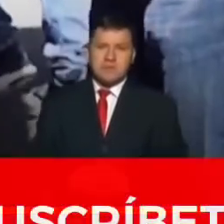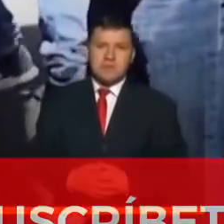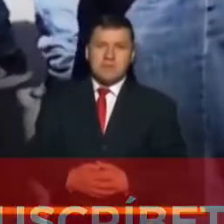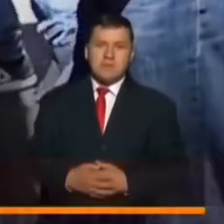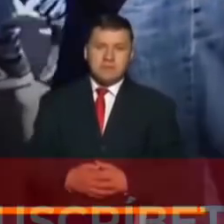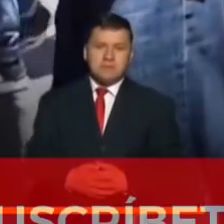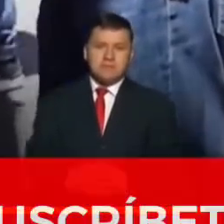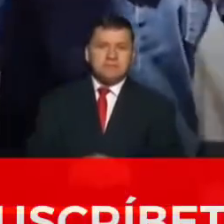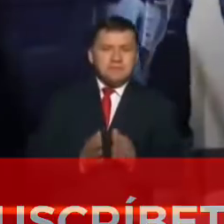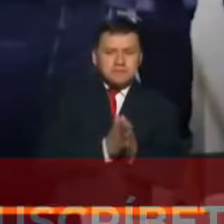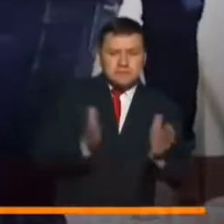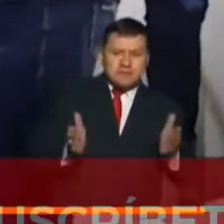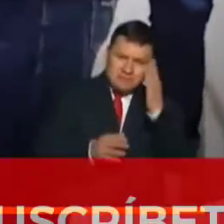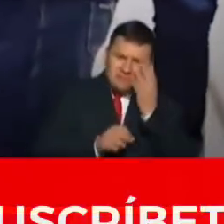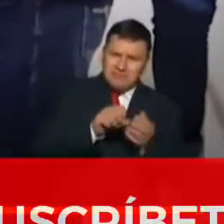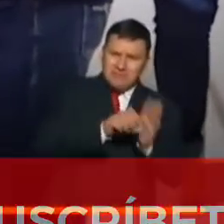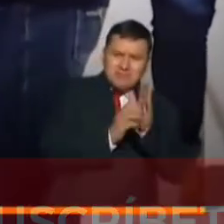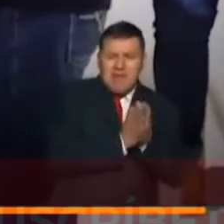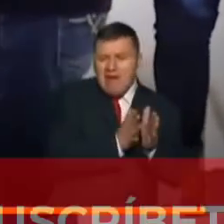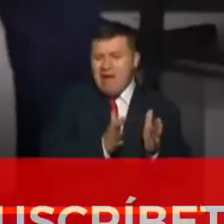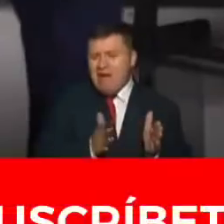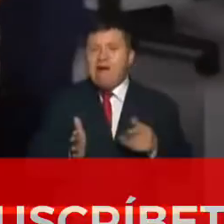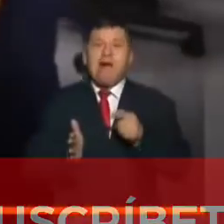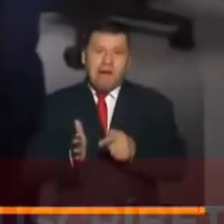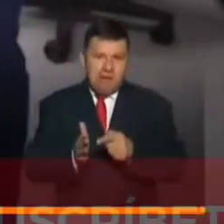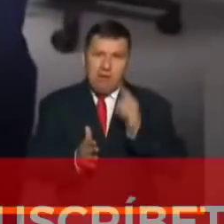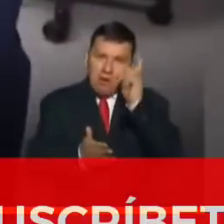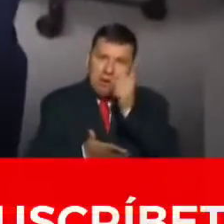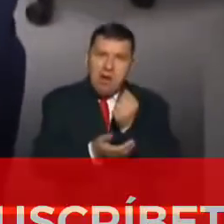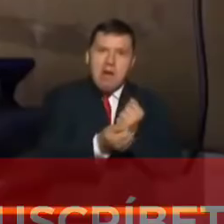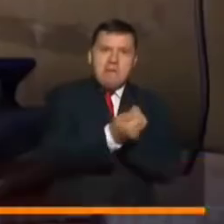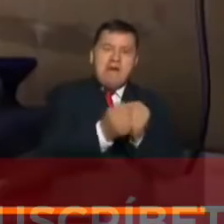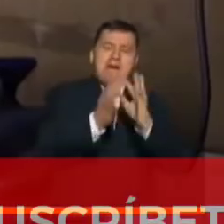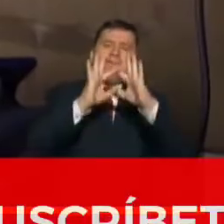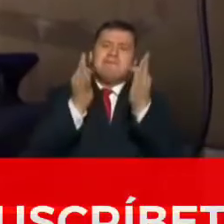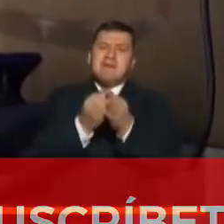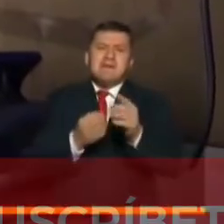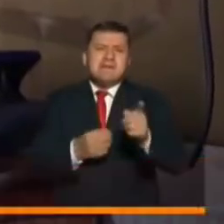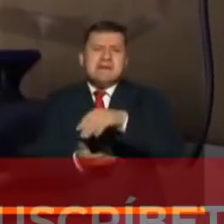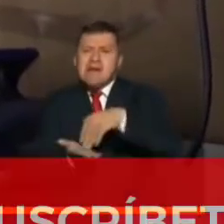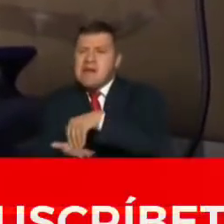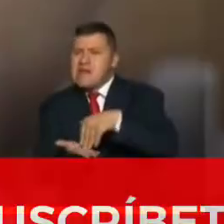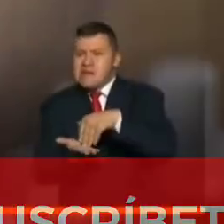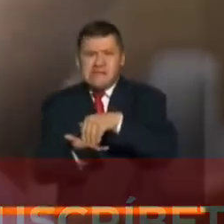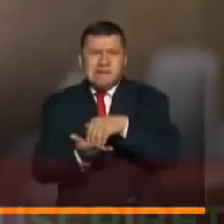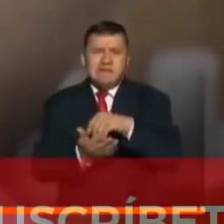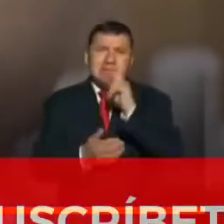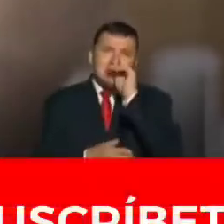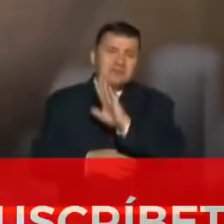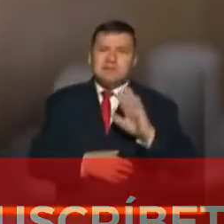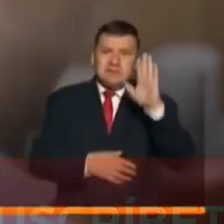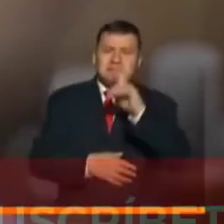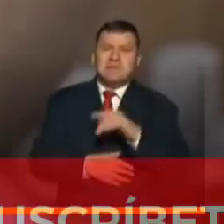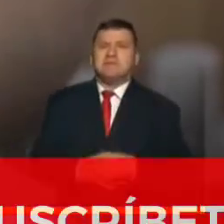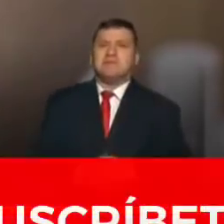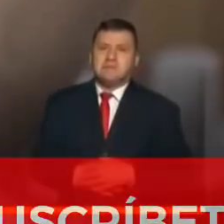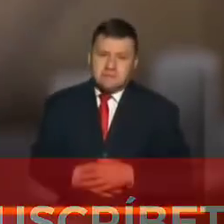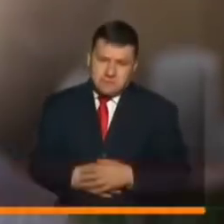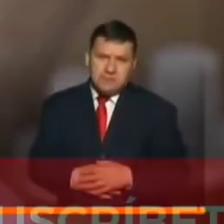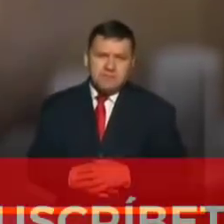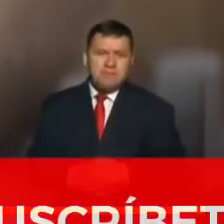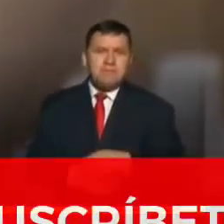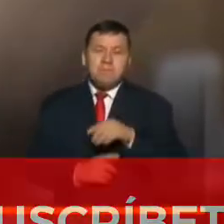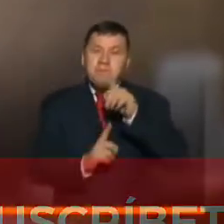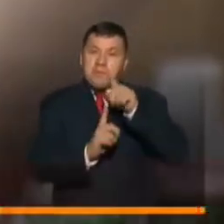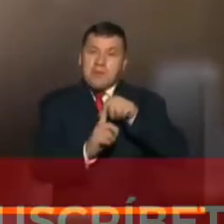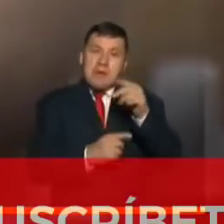A lo largo de la pandemia, el Gobierno Nacional ha brindado apoyo a las familias más vulnerables en todo el territorio nacional. Entre los meses